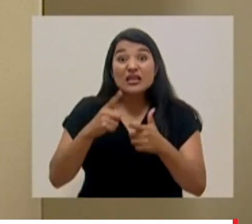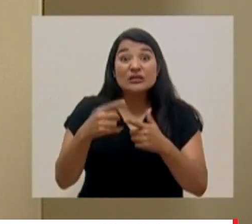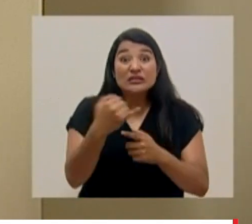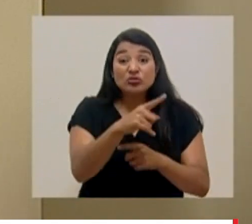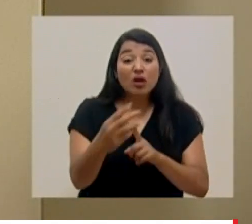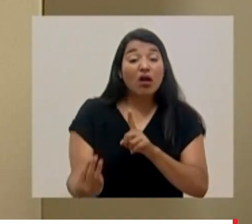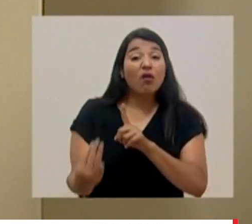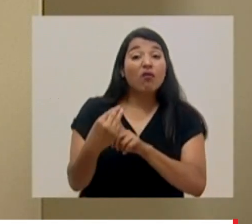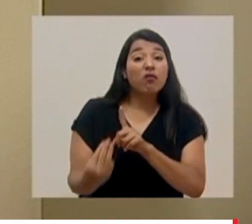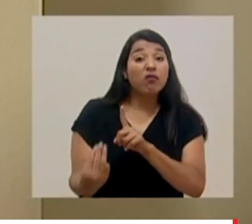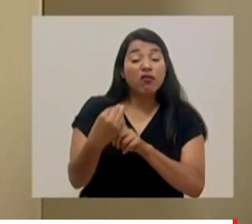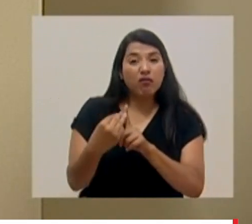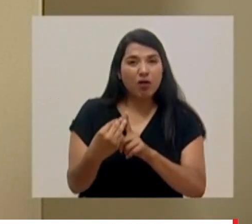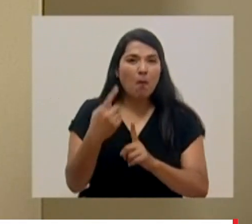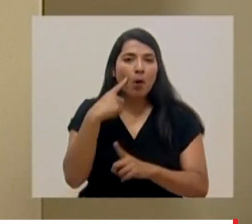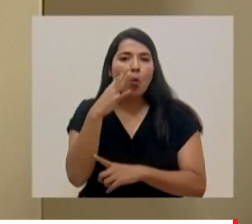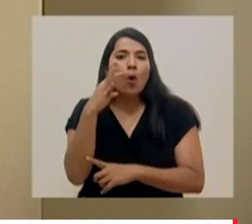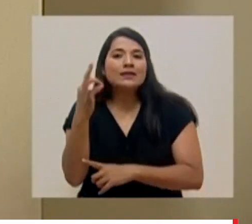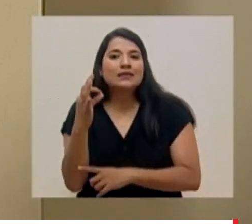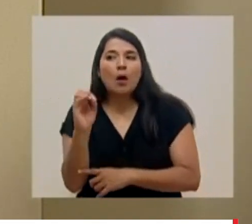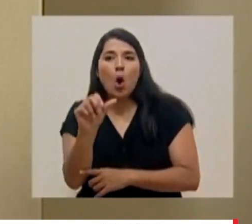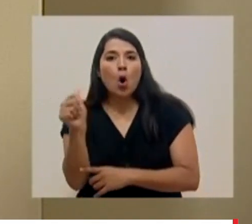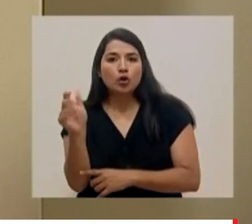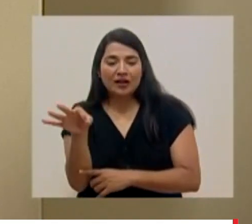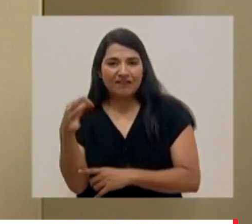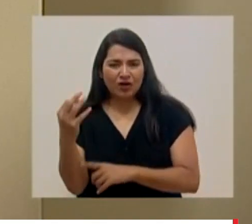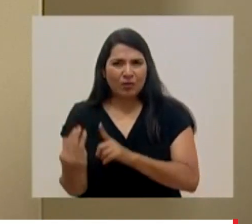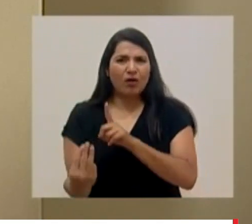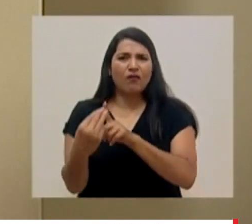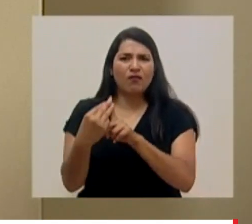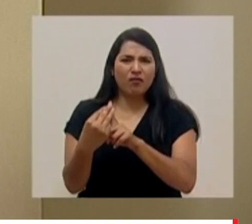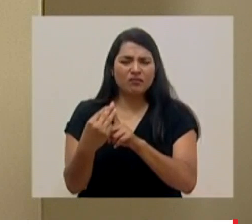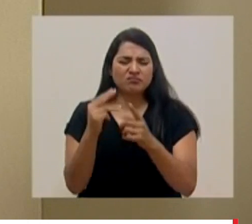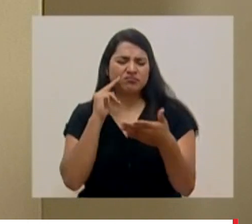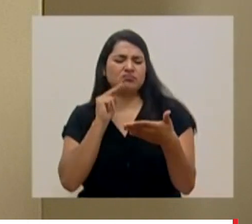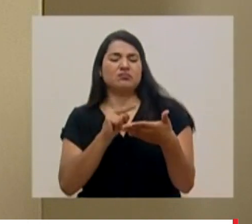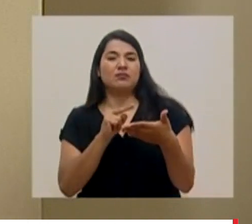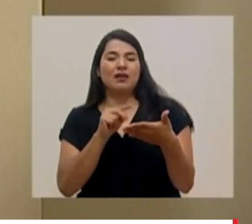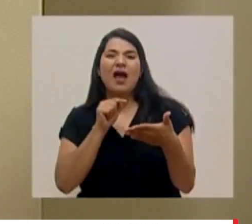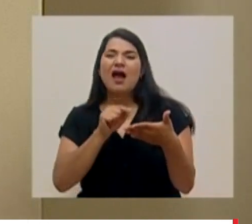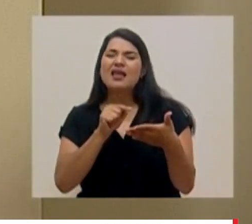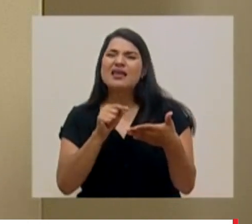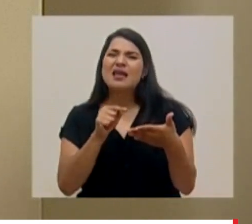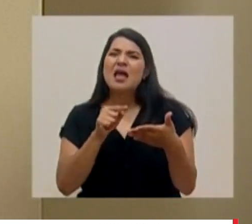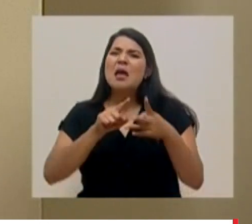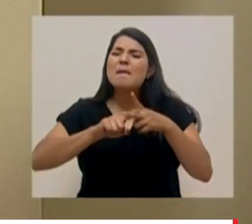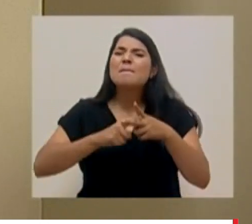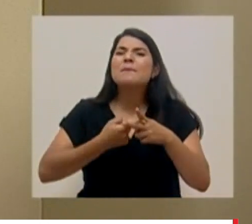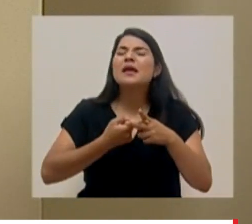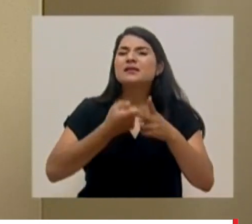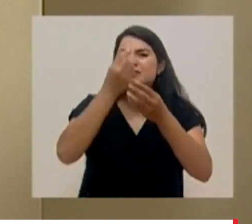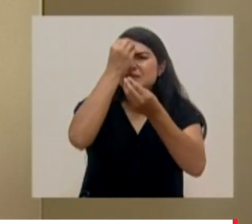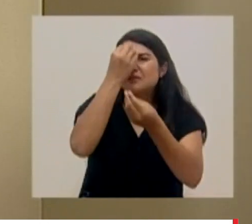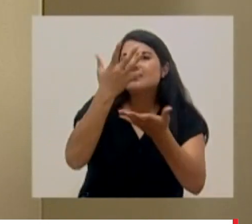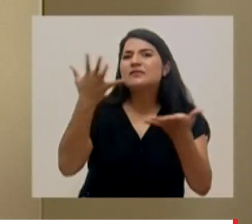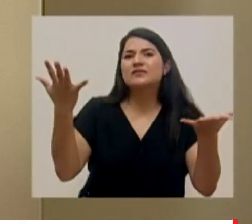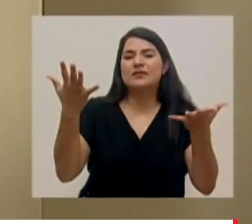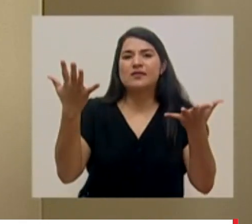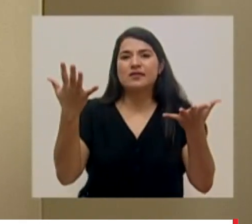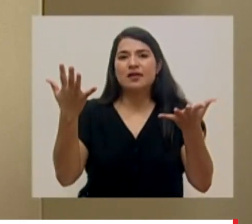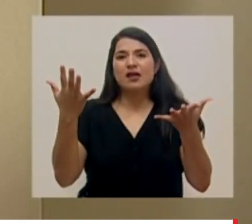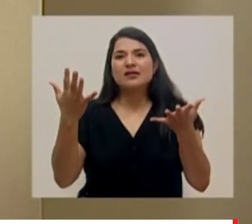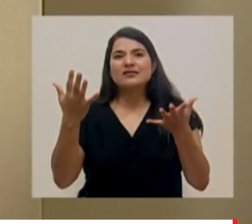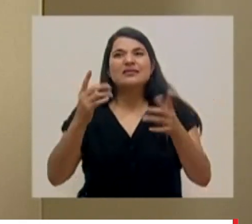por WhatsApp, por lo que sea, que comiencen a divulgar una teoría